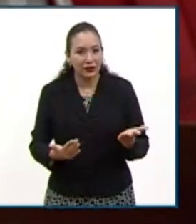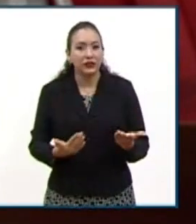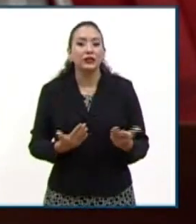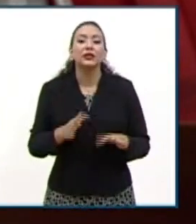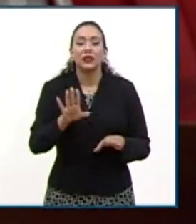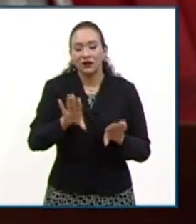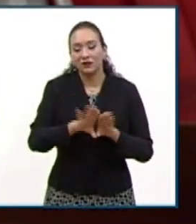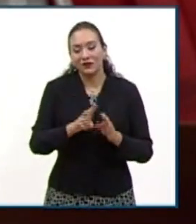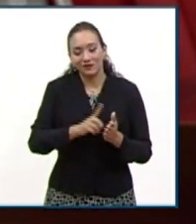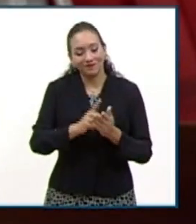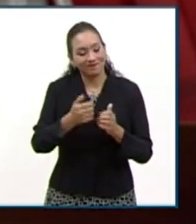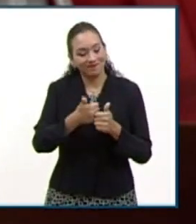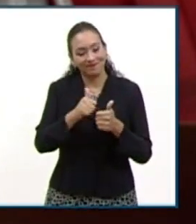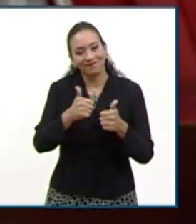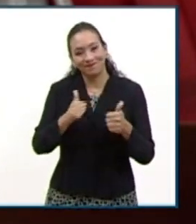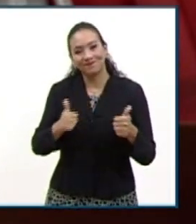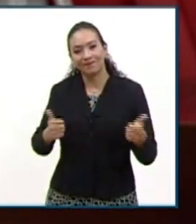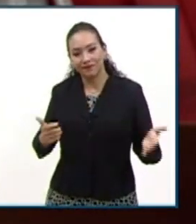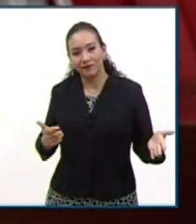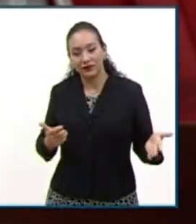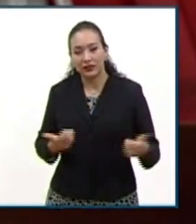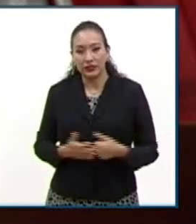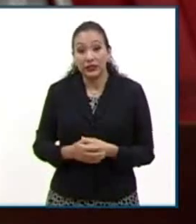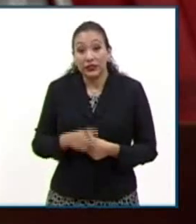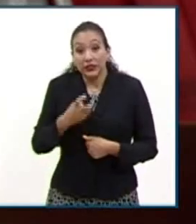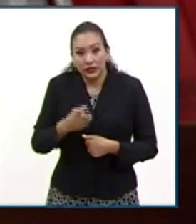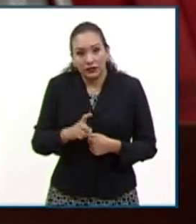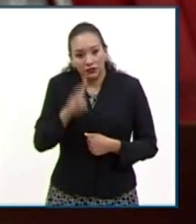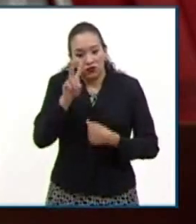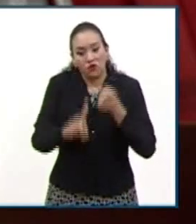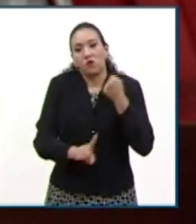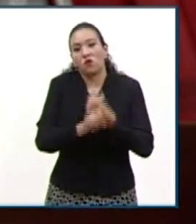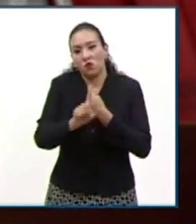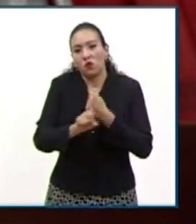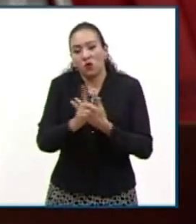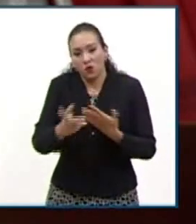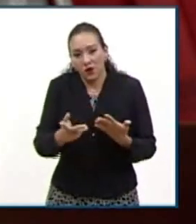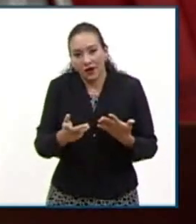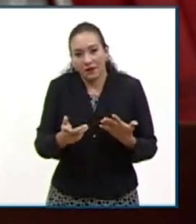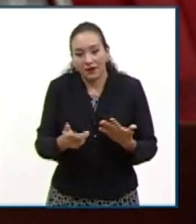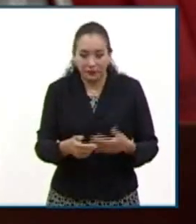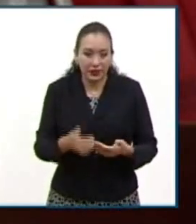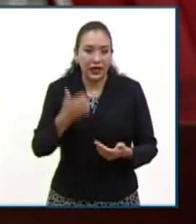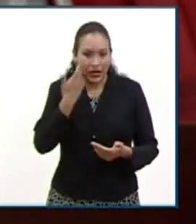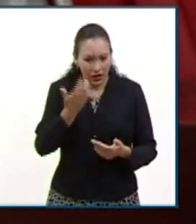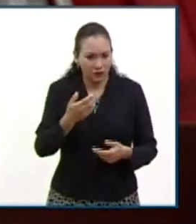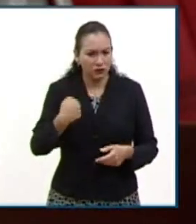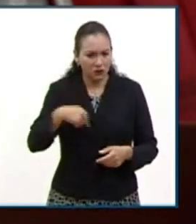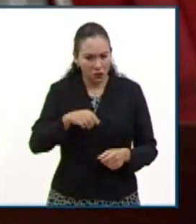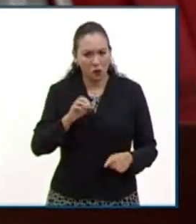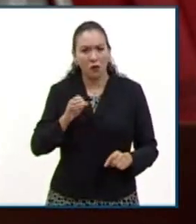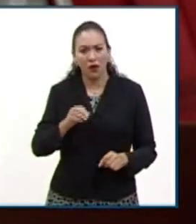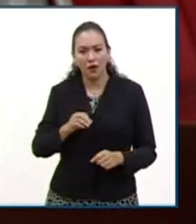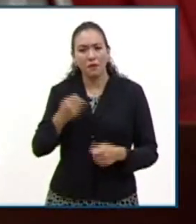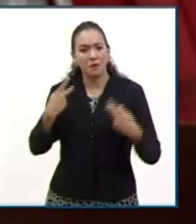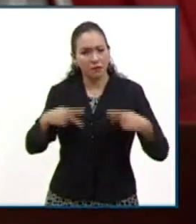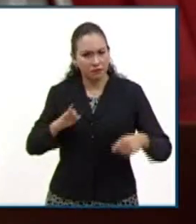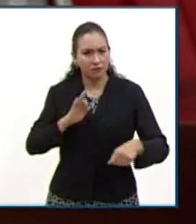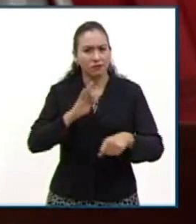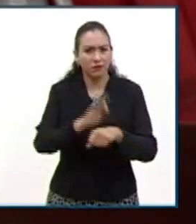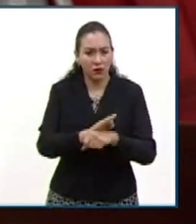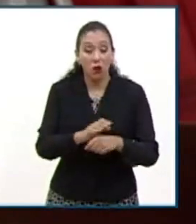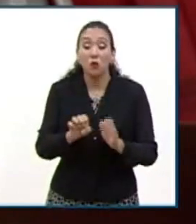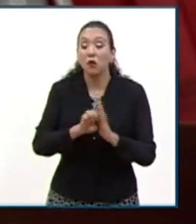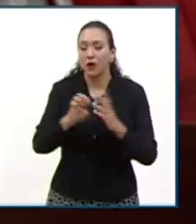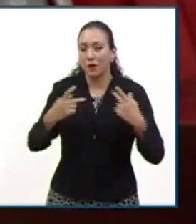lo que finalmente lo que hace es pues materializar y consagrar esta visión de un juicio de amparo elitista, donde